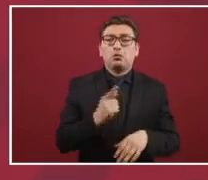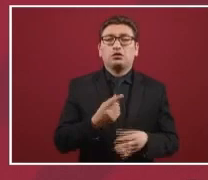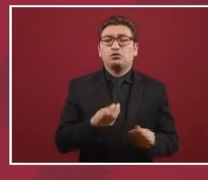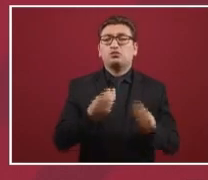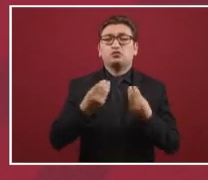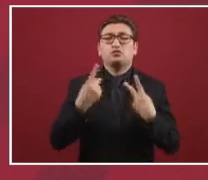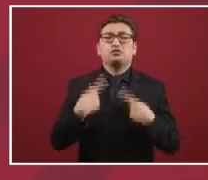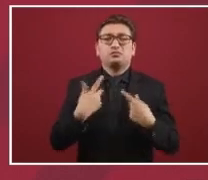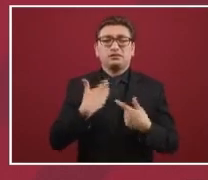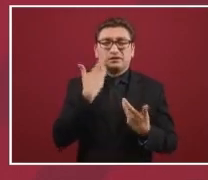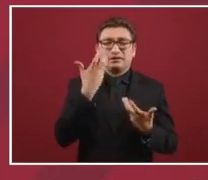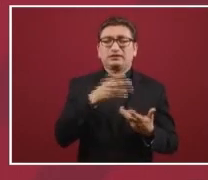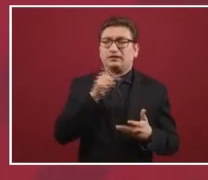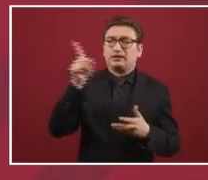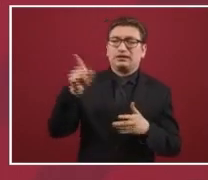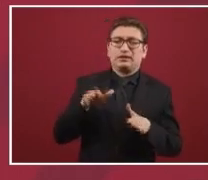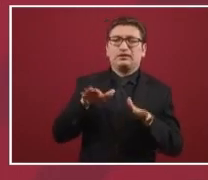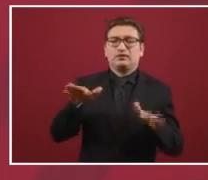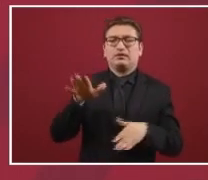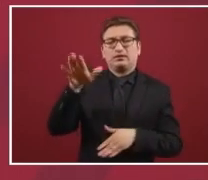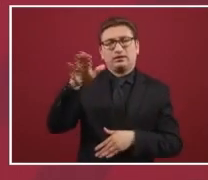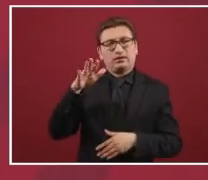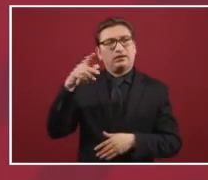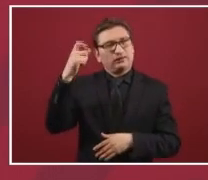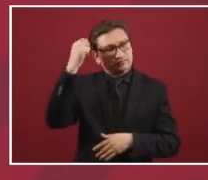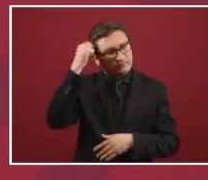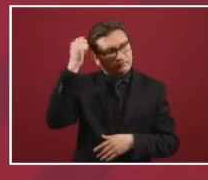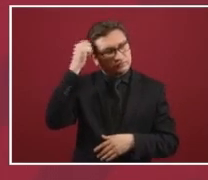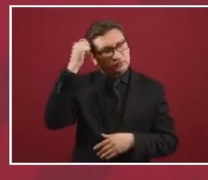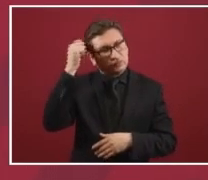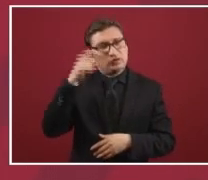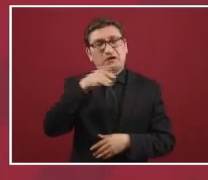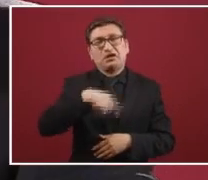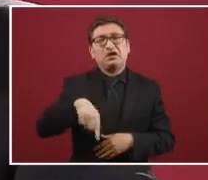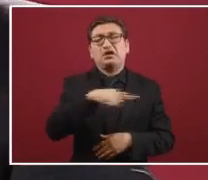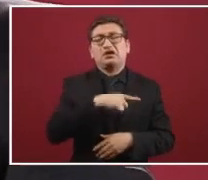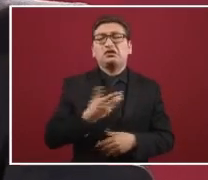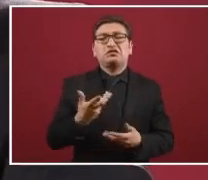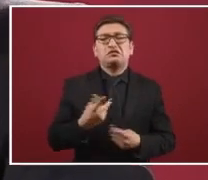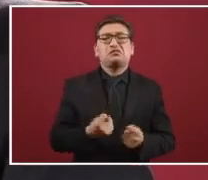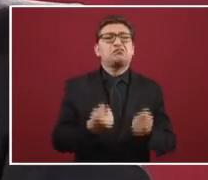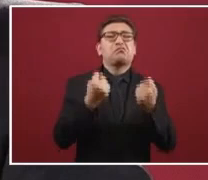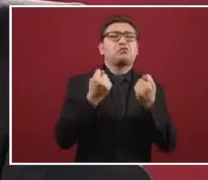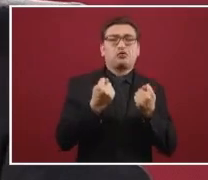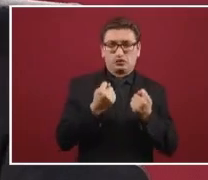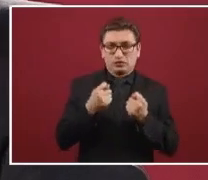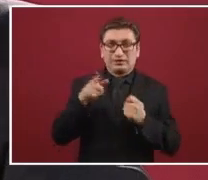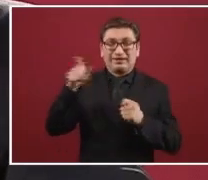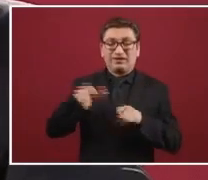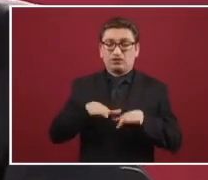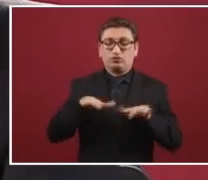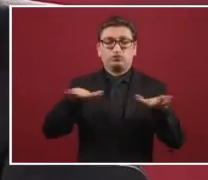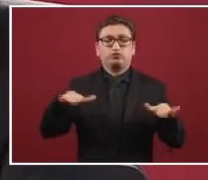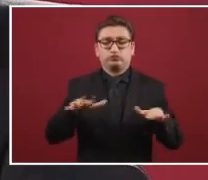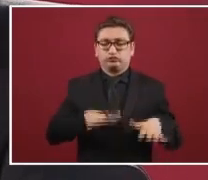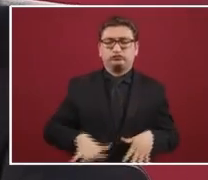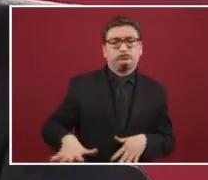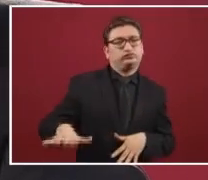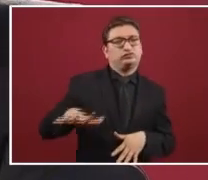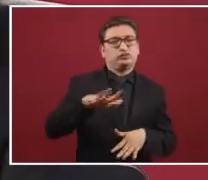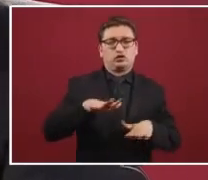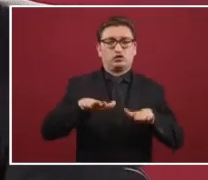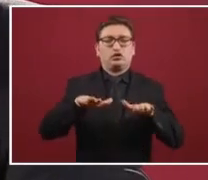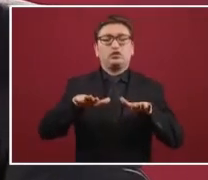el aeropuerto en el lago de Texcoco. A ellos no les importa de que se iba a hundir